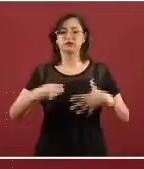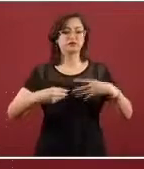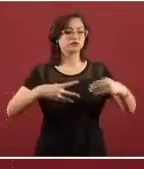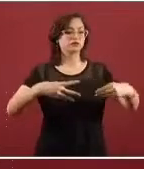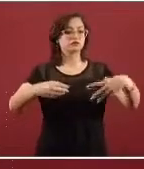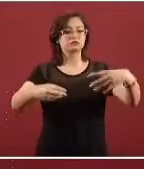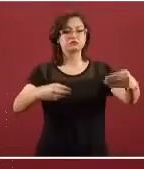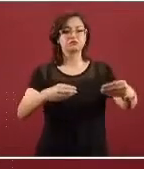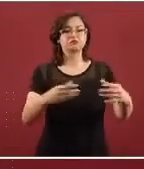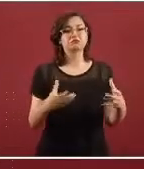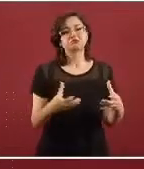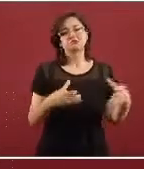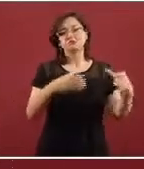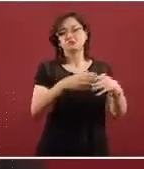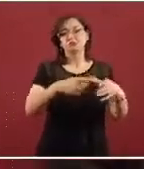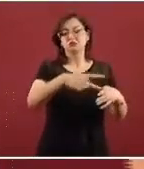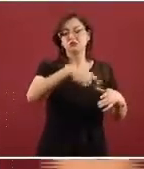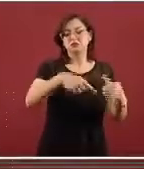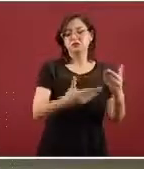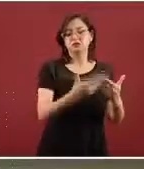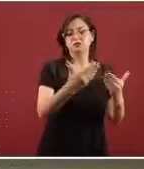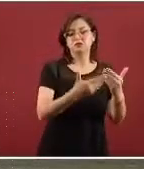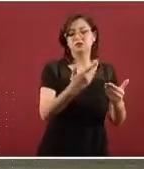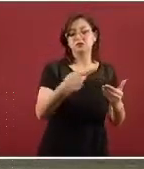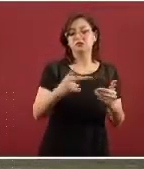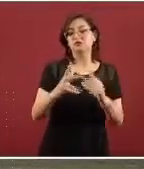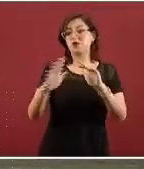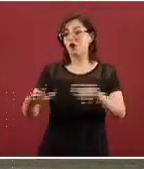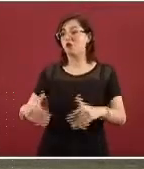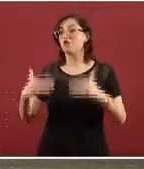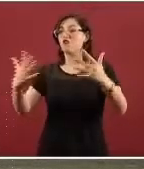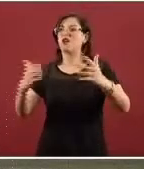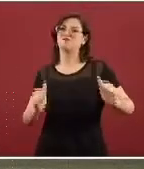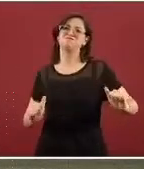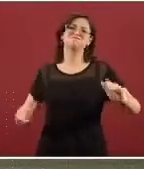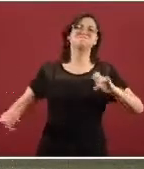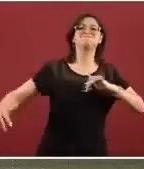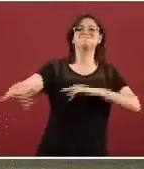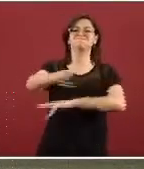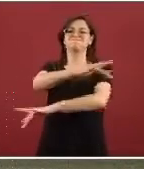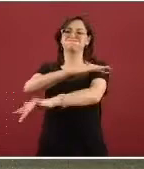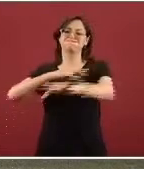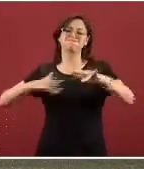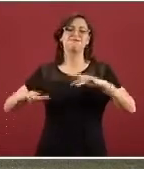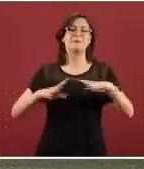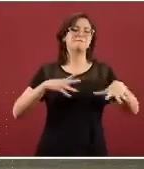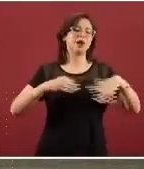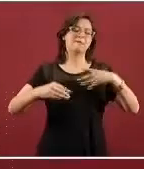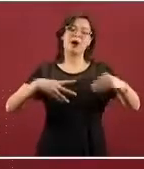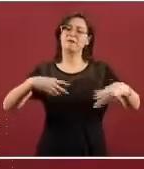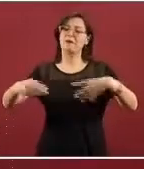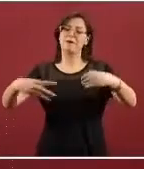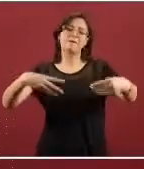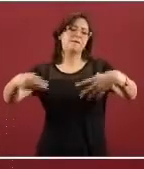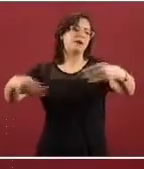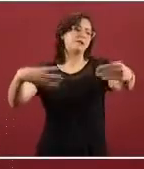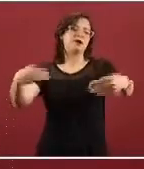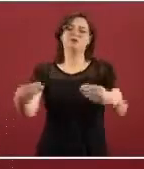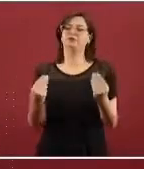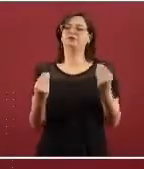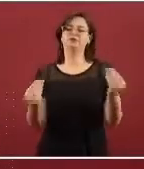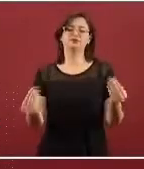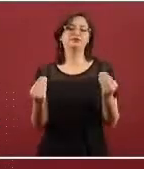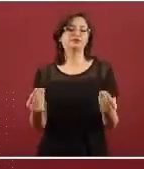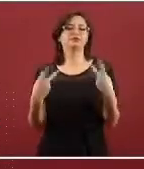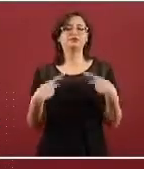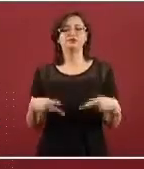un pequeño brote. Pero si estamos masivamente en el espacio público, entonces empieza la transmisión y